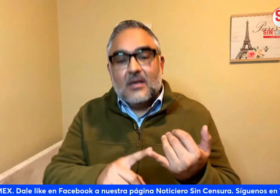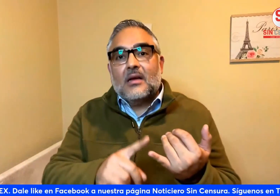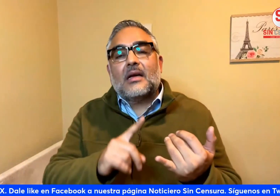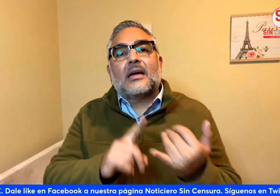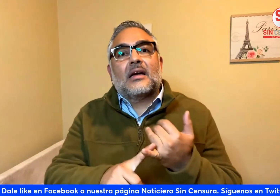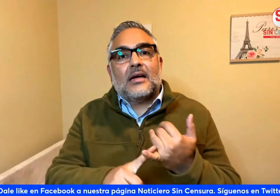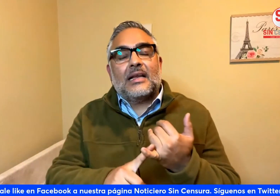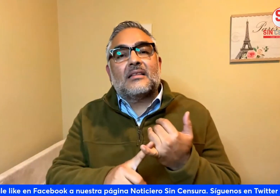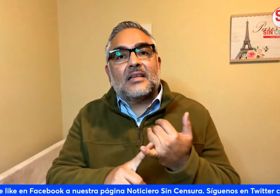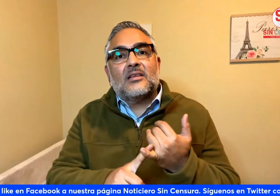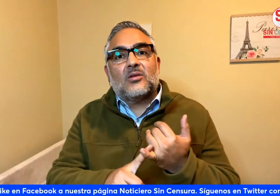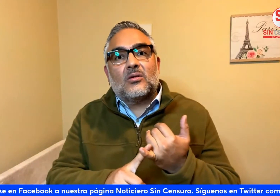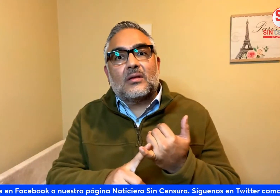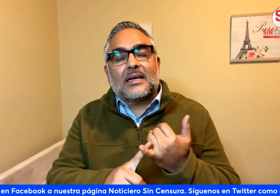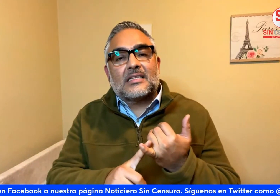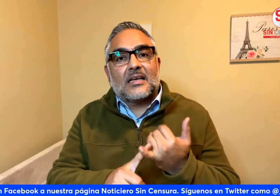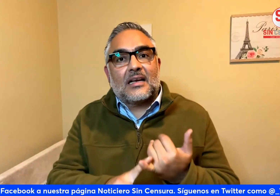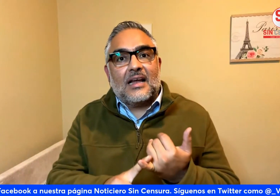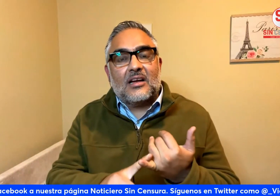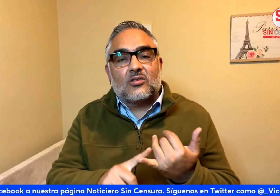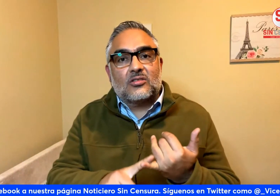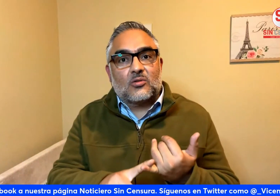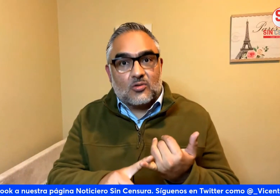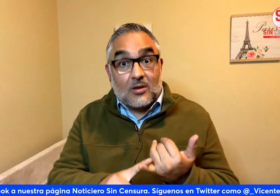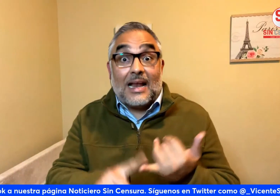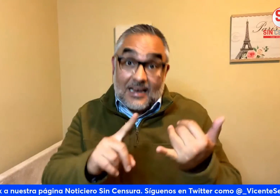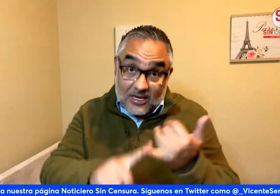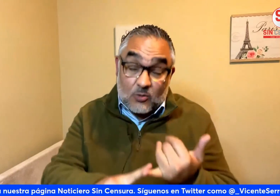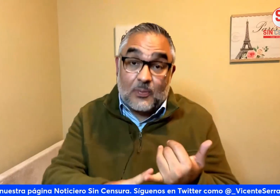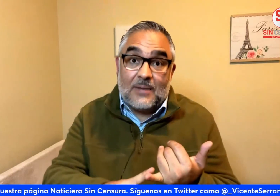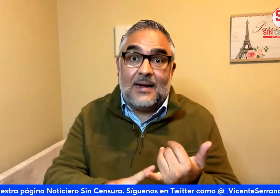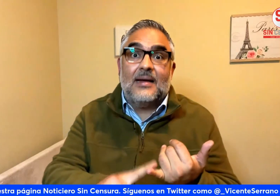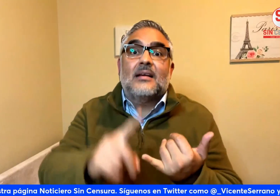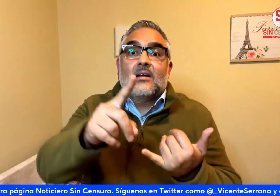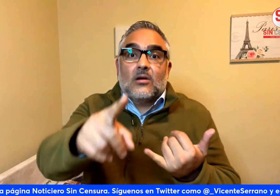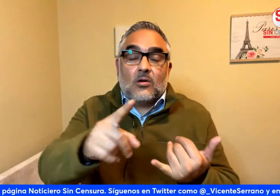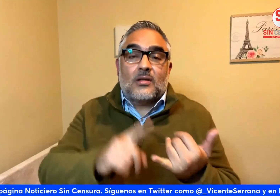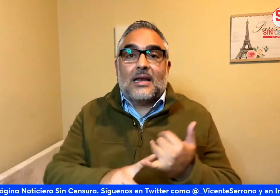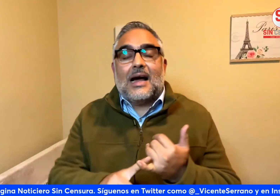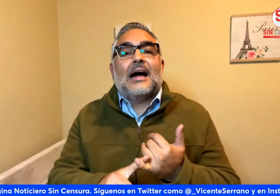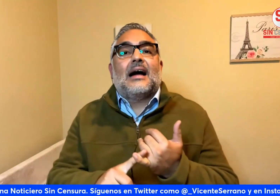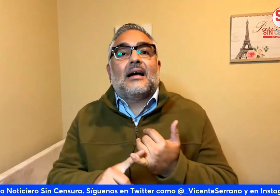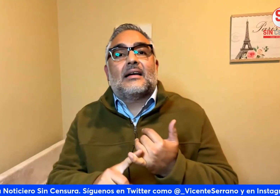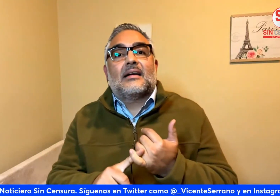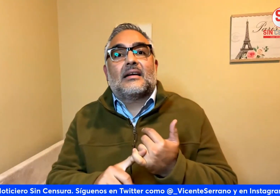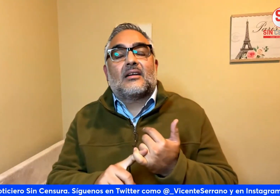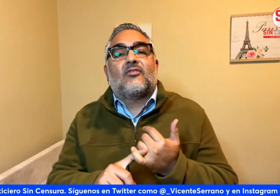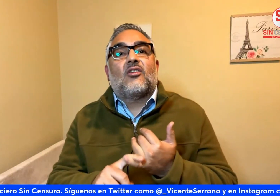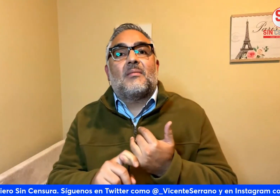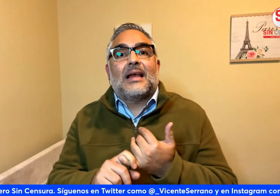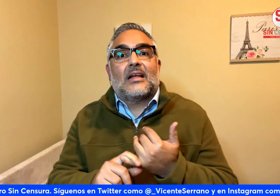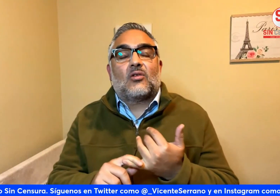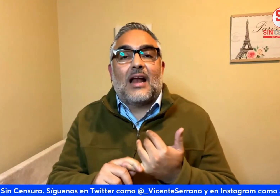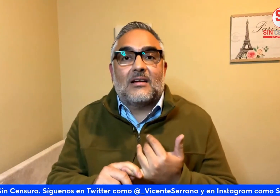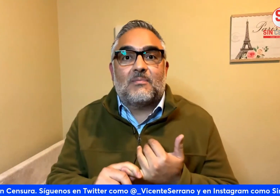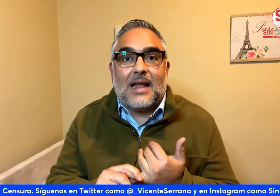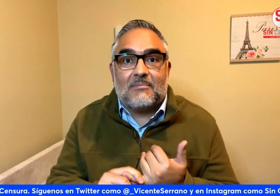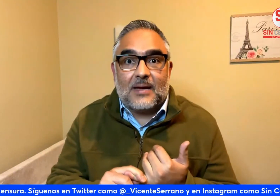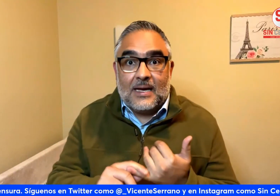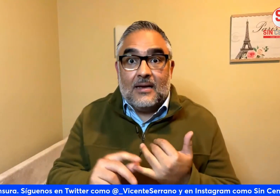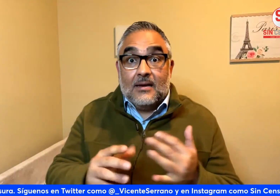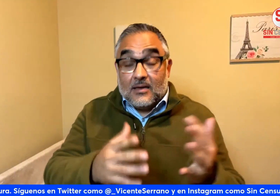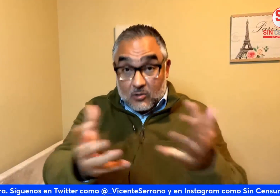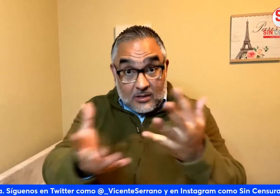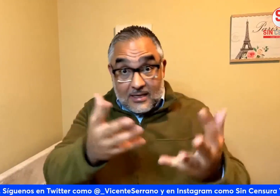viene el intento de que se declare inconstitucional en la Suprema lo de la reforma electoral, el